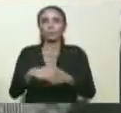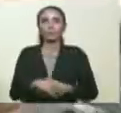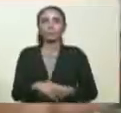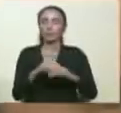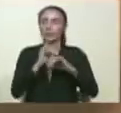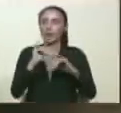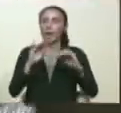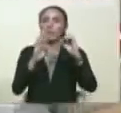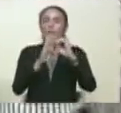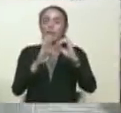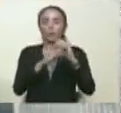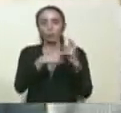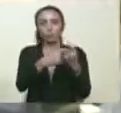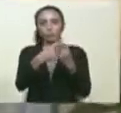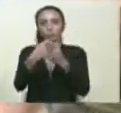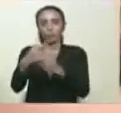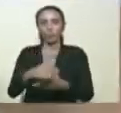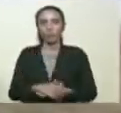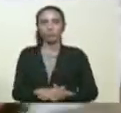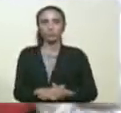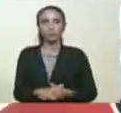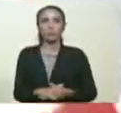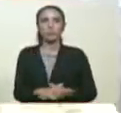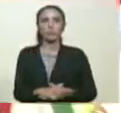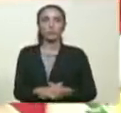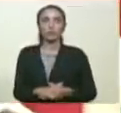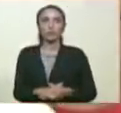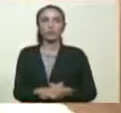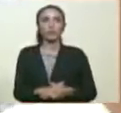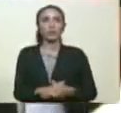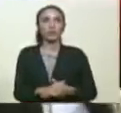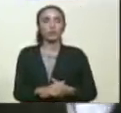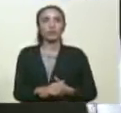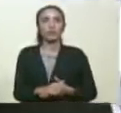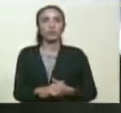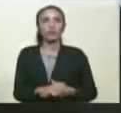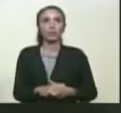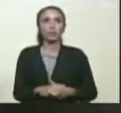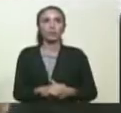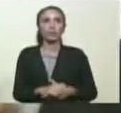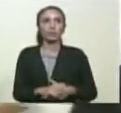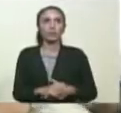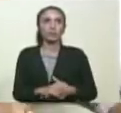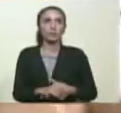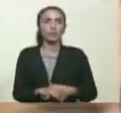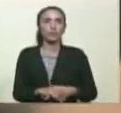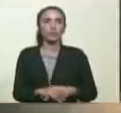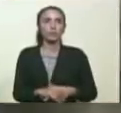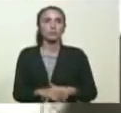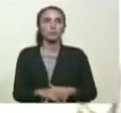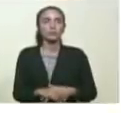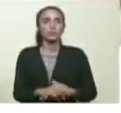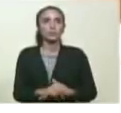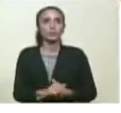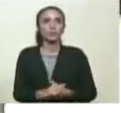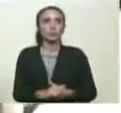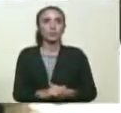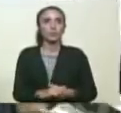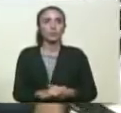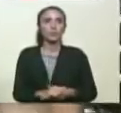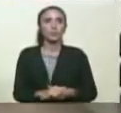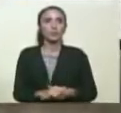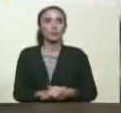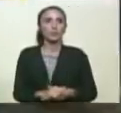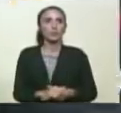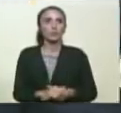en Petro. Pongan el ojo, que hace falta traer una maquinaria no sé dónde, tráela. Que hace falta traer una tecnología